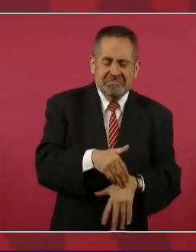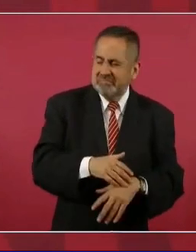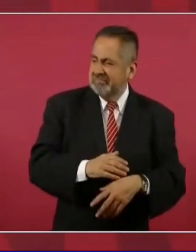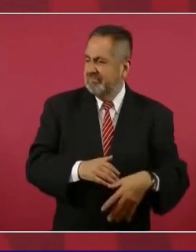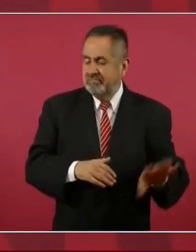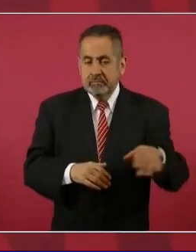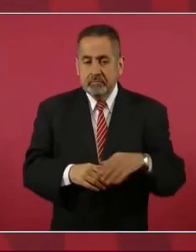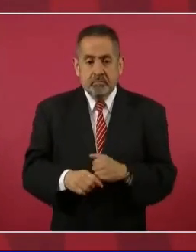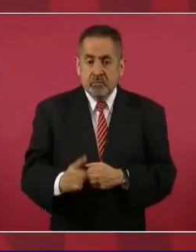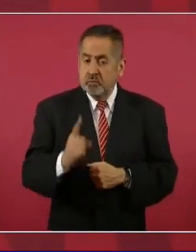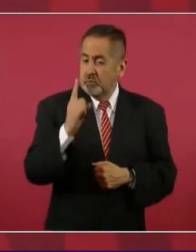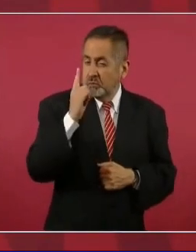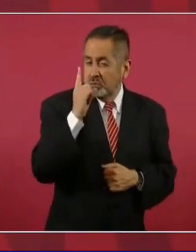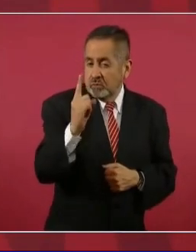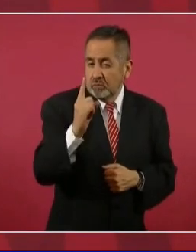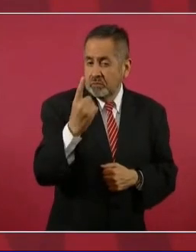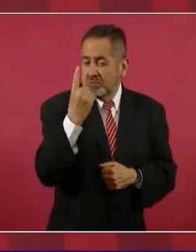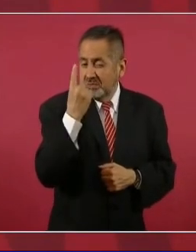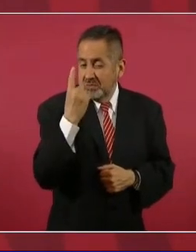El único gobernador